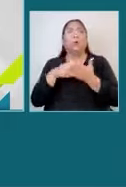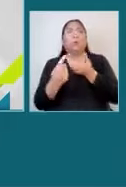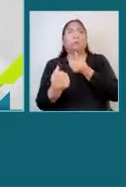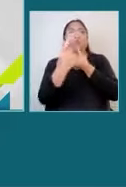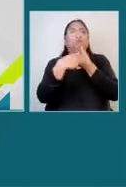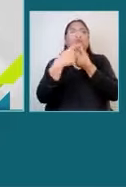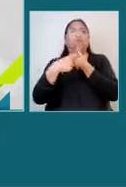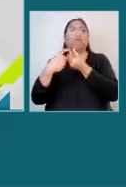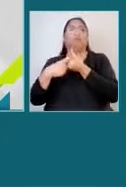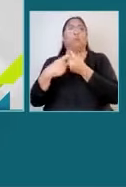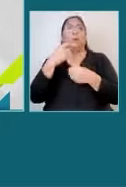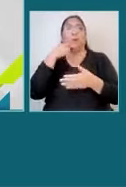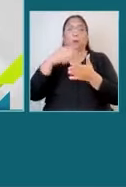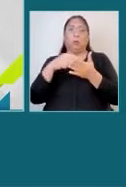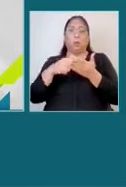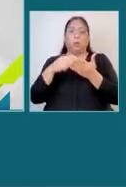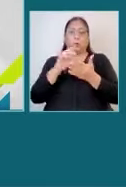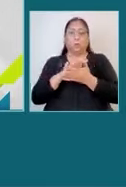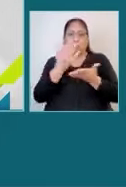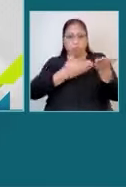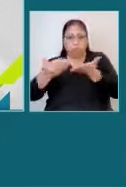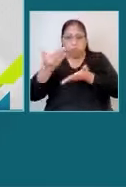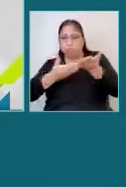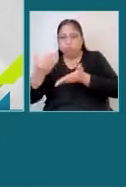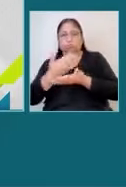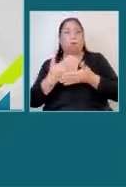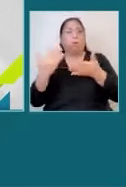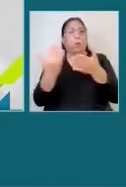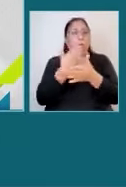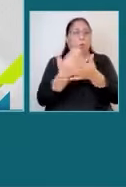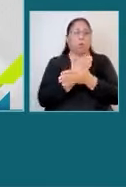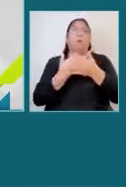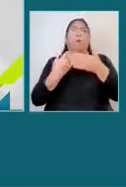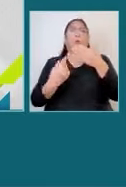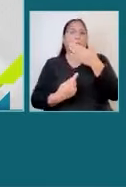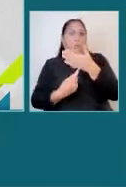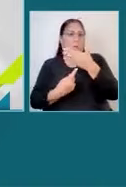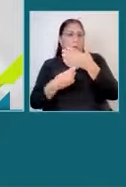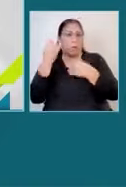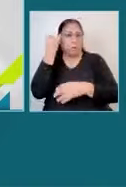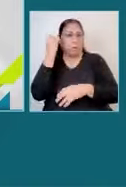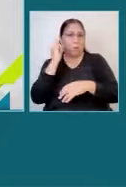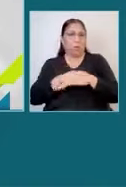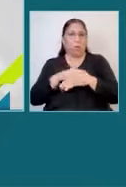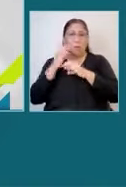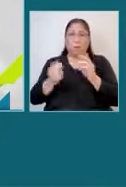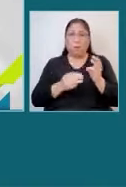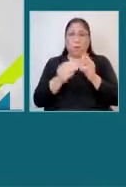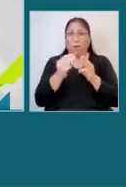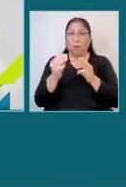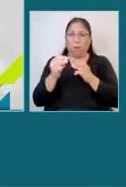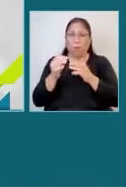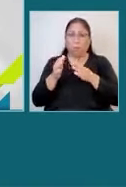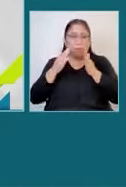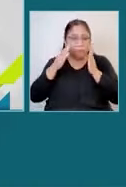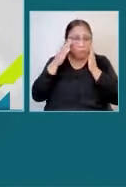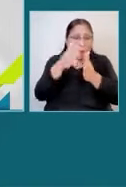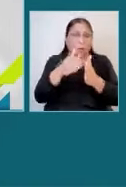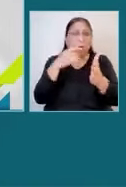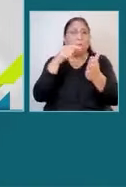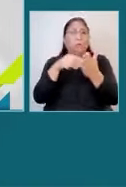parte de este ecosistema de innovación. La manera como nosotros canalizamos